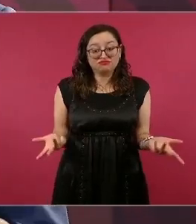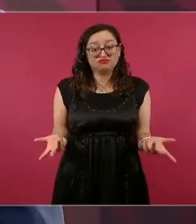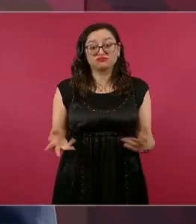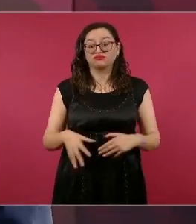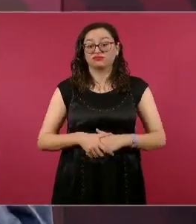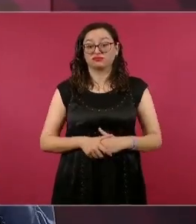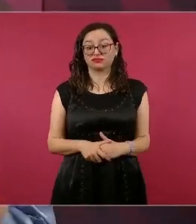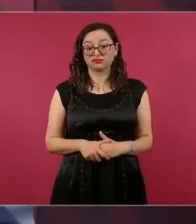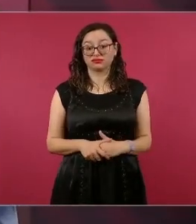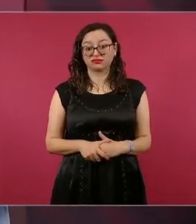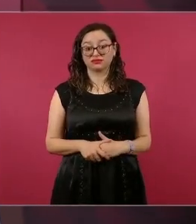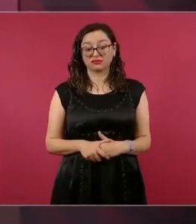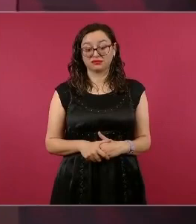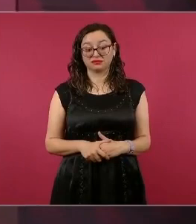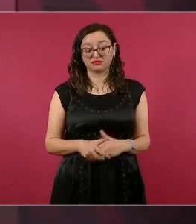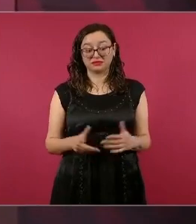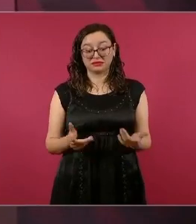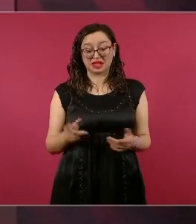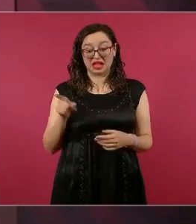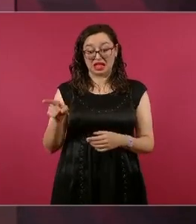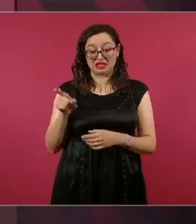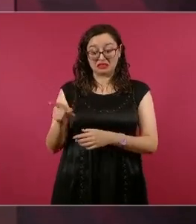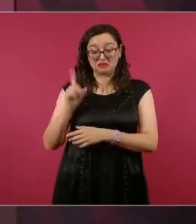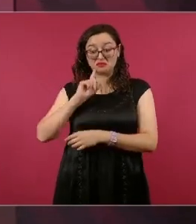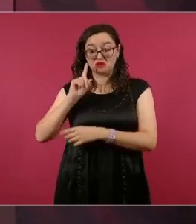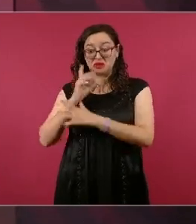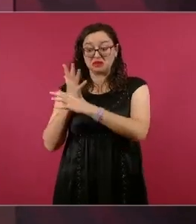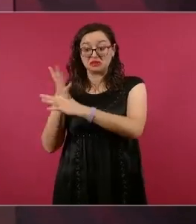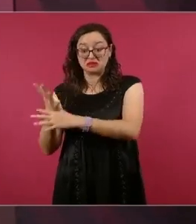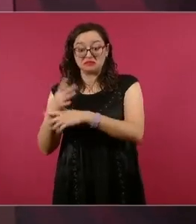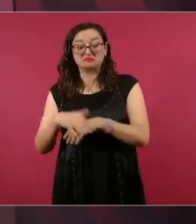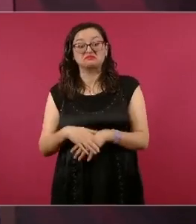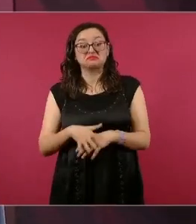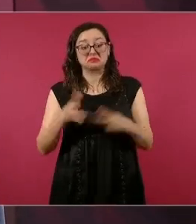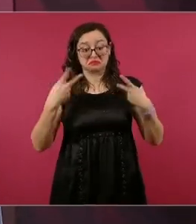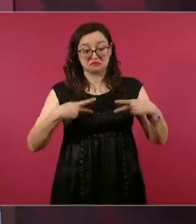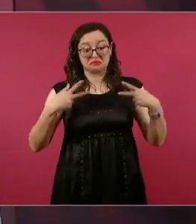es masoquista, el pueblo